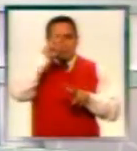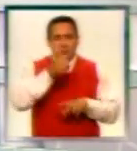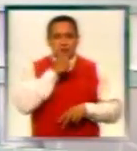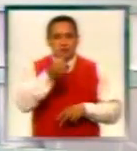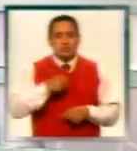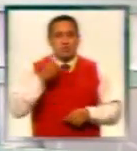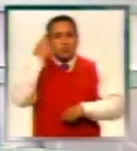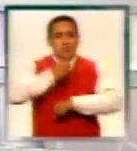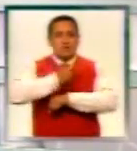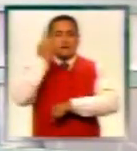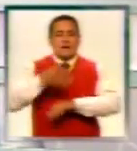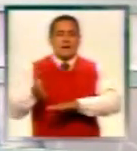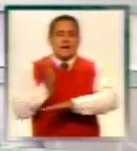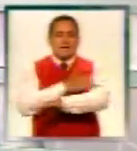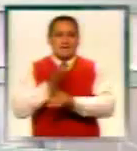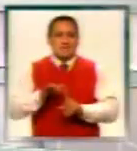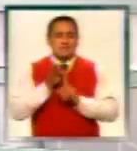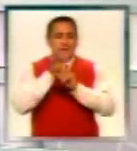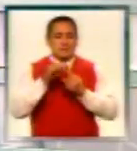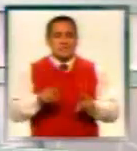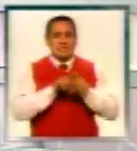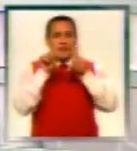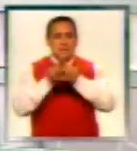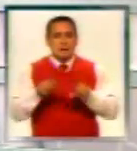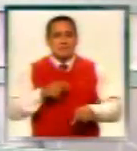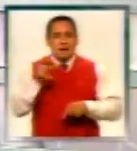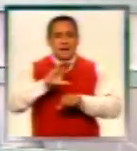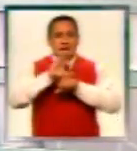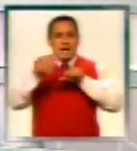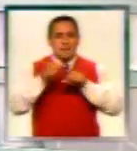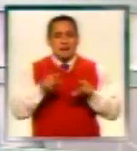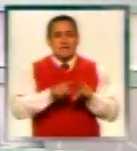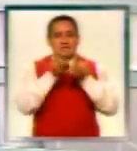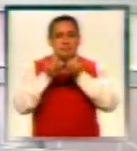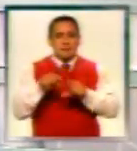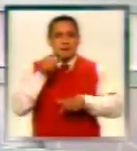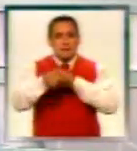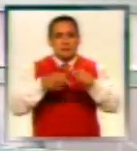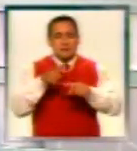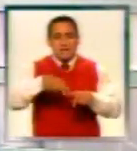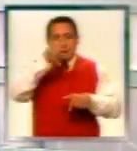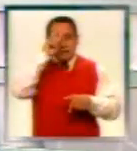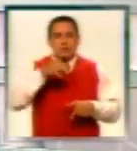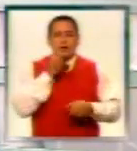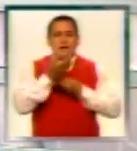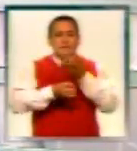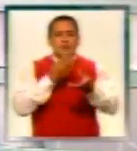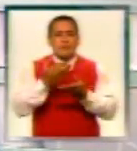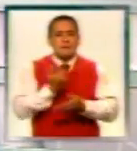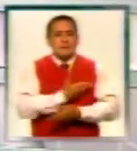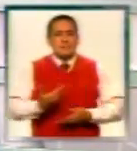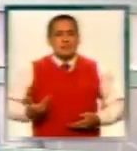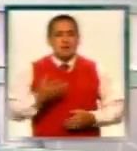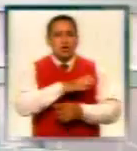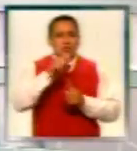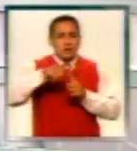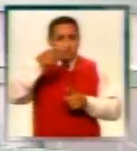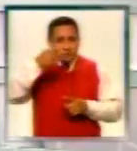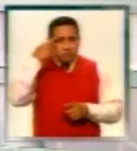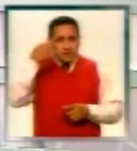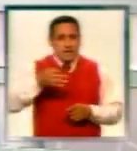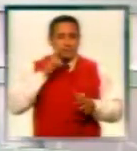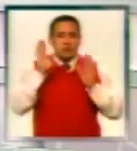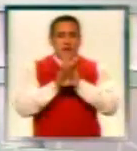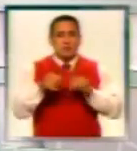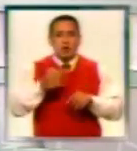Noticias. Bueno, un día realmente especial para Cajamarca y también para el país. El pronunciamiento del presidente Humala, ¿cree usted, como lo ha dicho